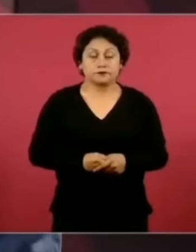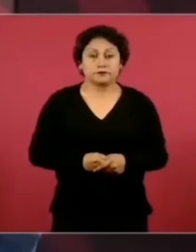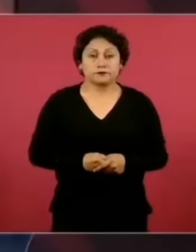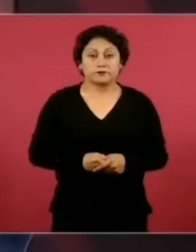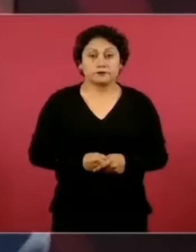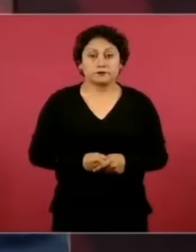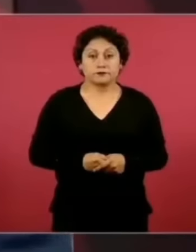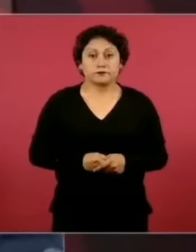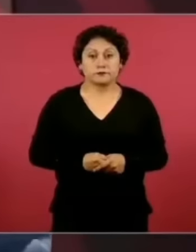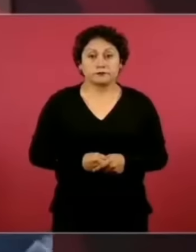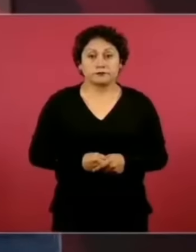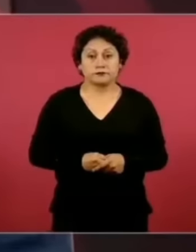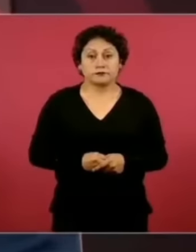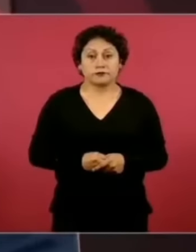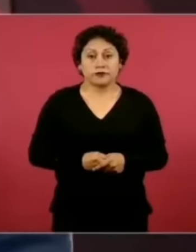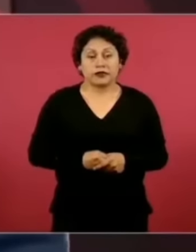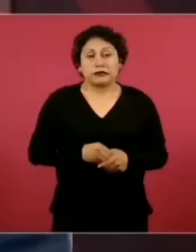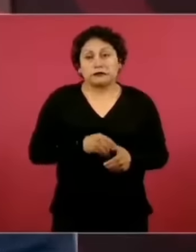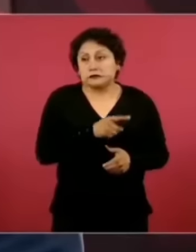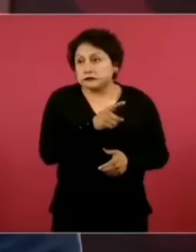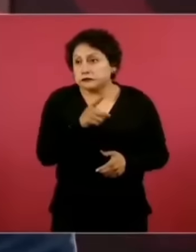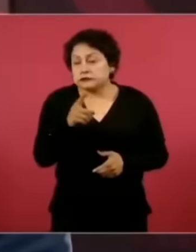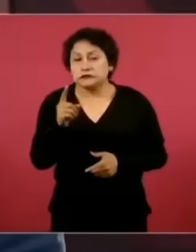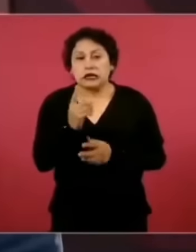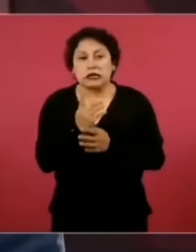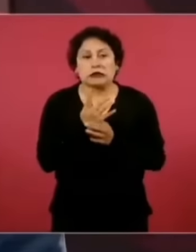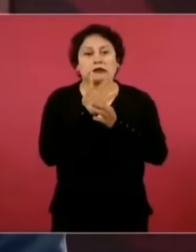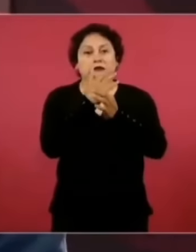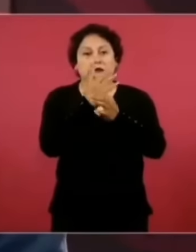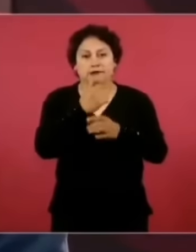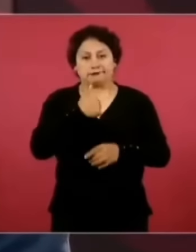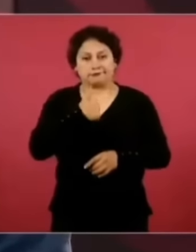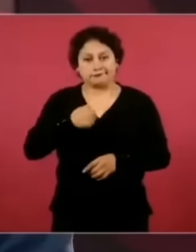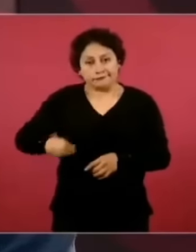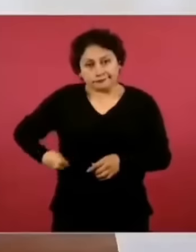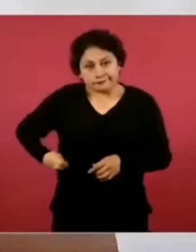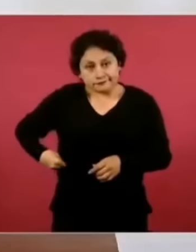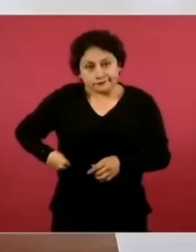hacer una insinuación de ese tipo.